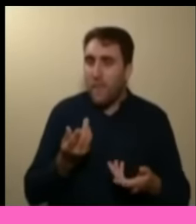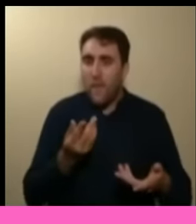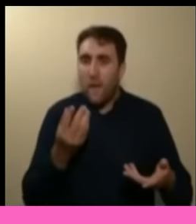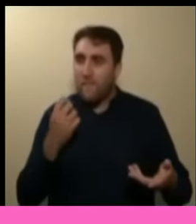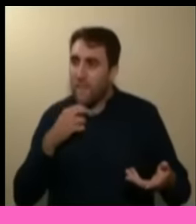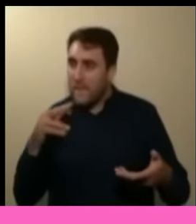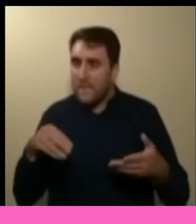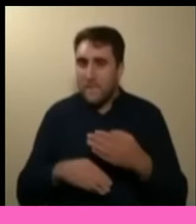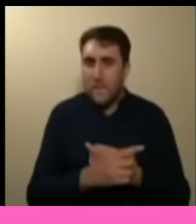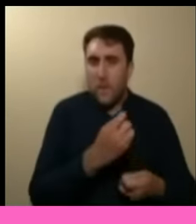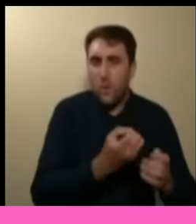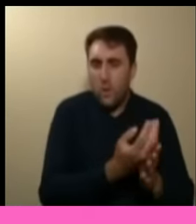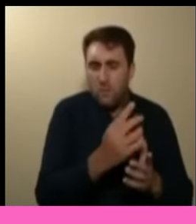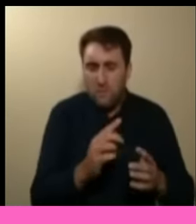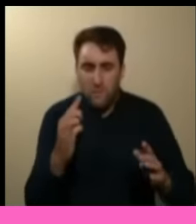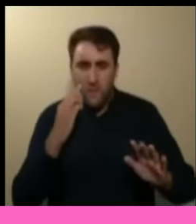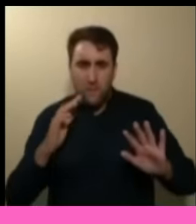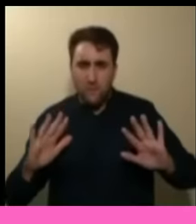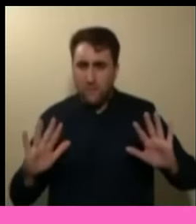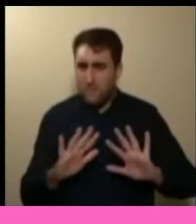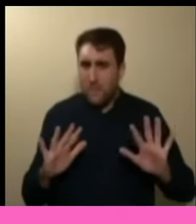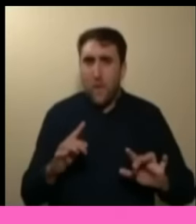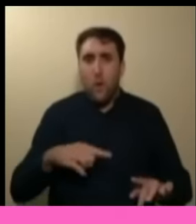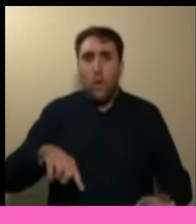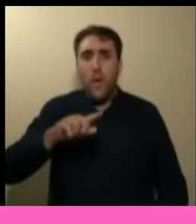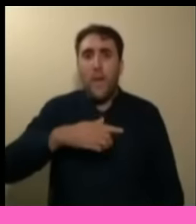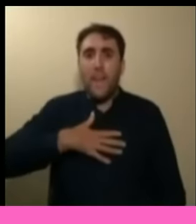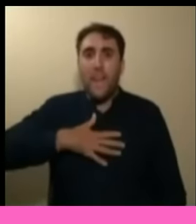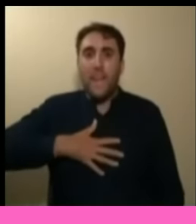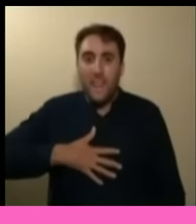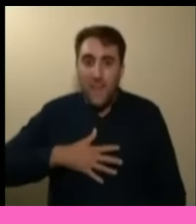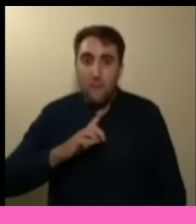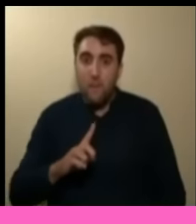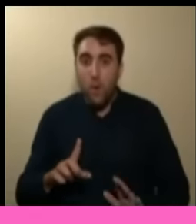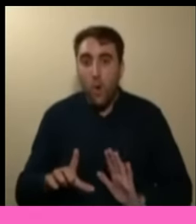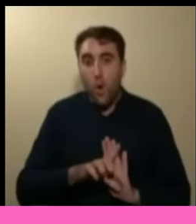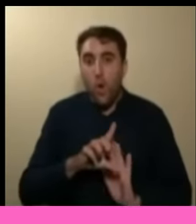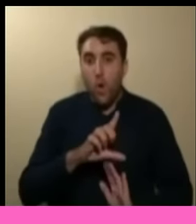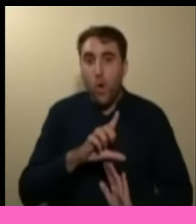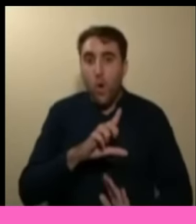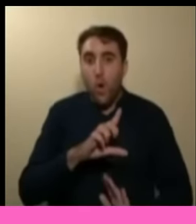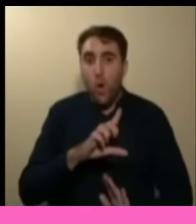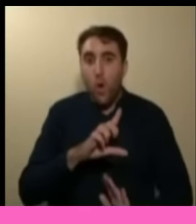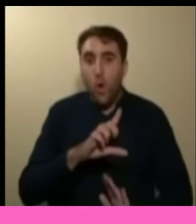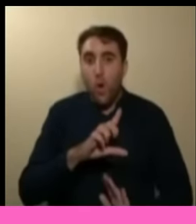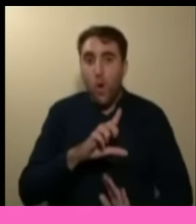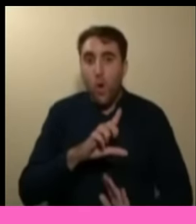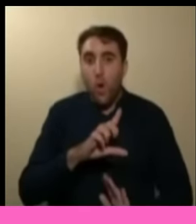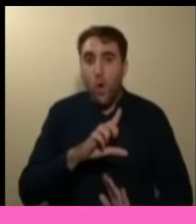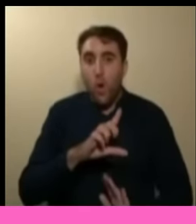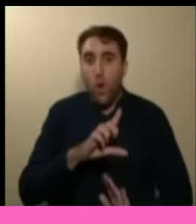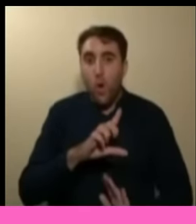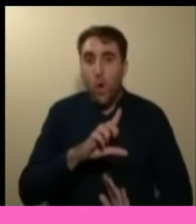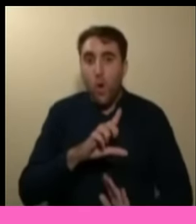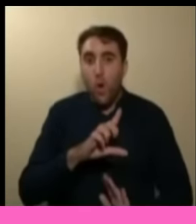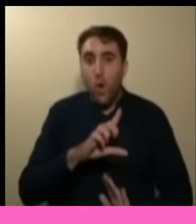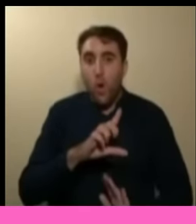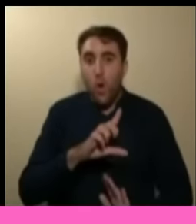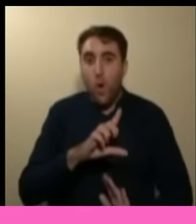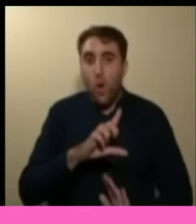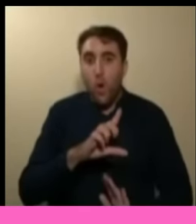tener la más absoluta tranquilidad que lo que busca en este caso la LUC es ayudar, es privilegiar, es darle